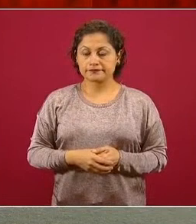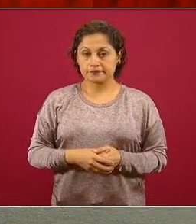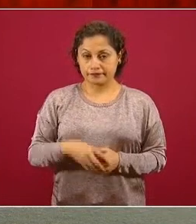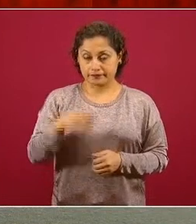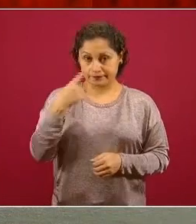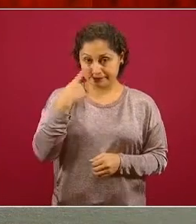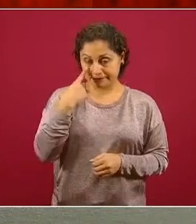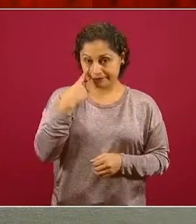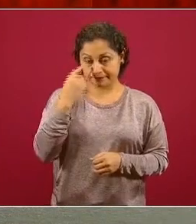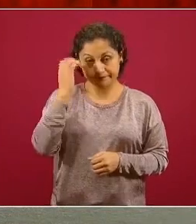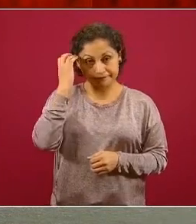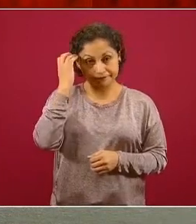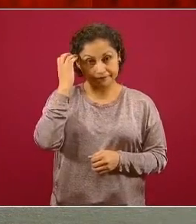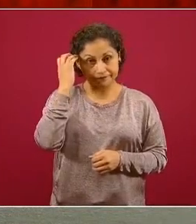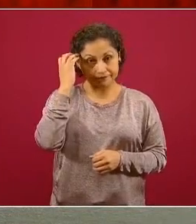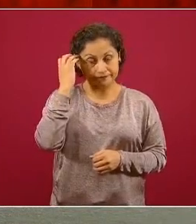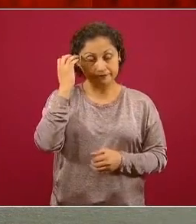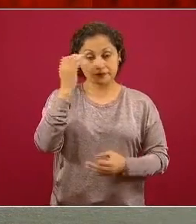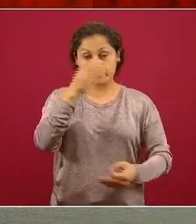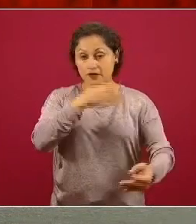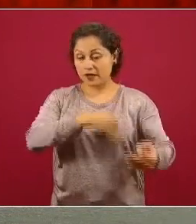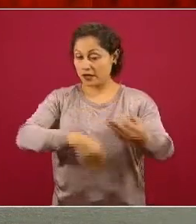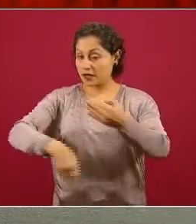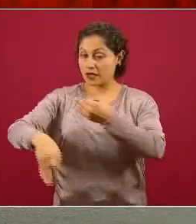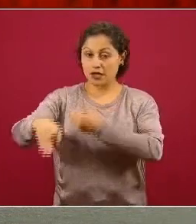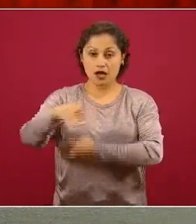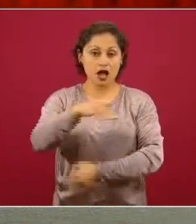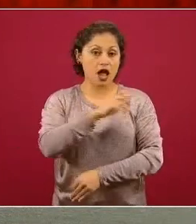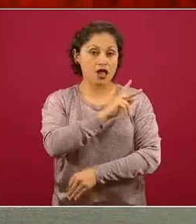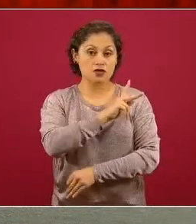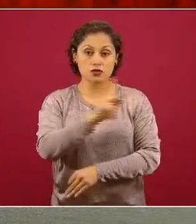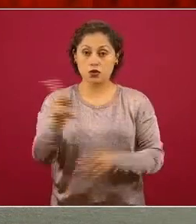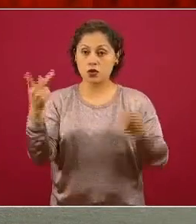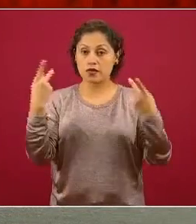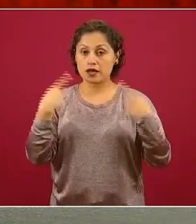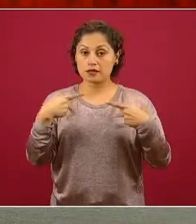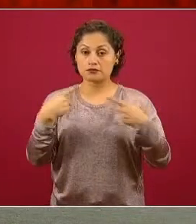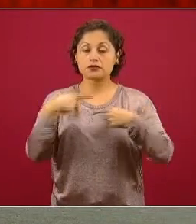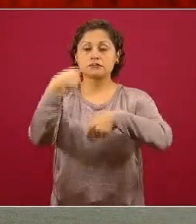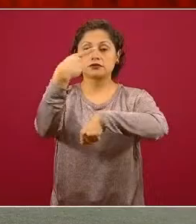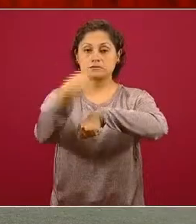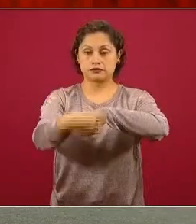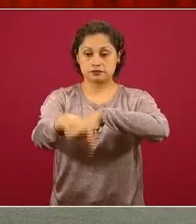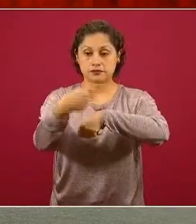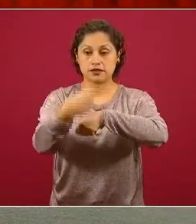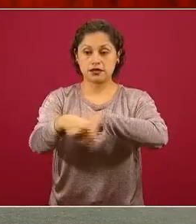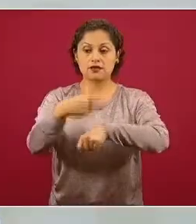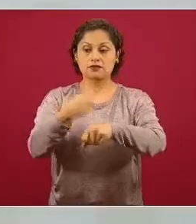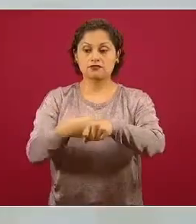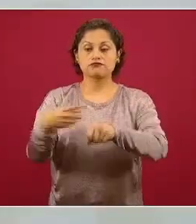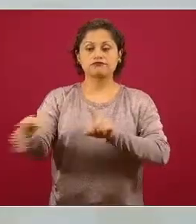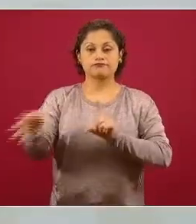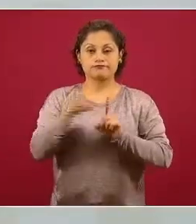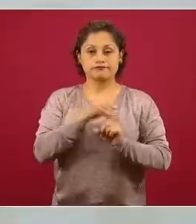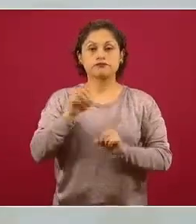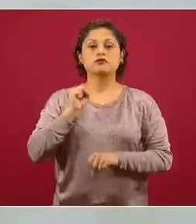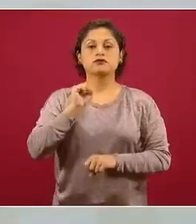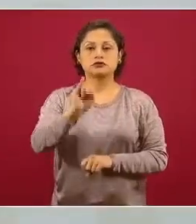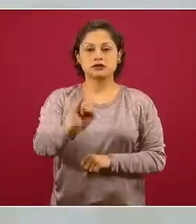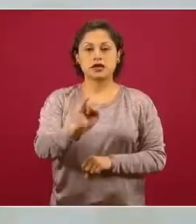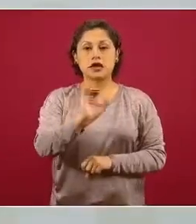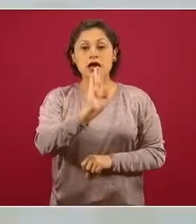todos estamos en riesgo de llevar el COVID a casa. Un niño de una guardería o